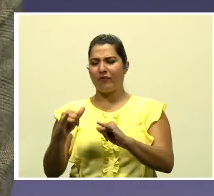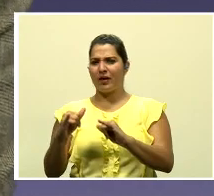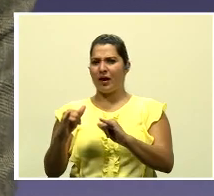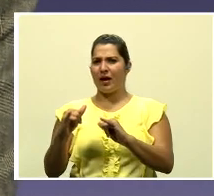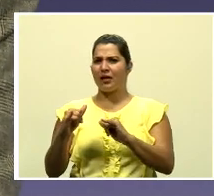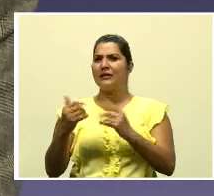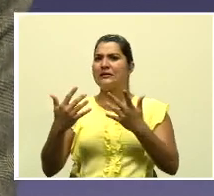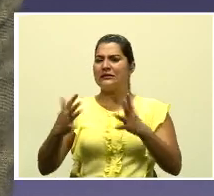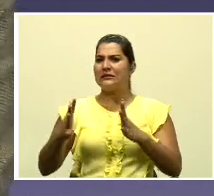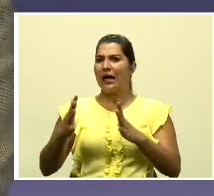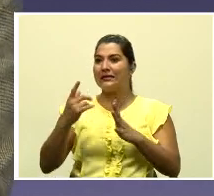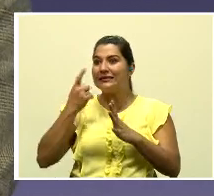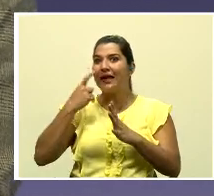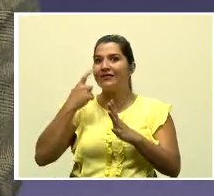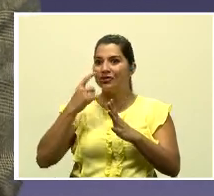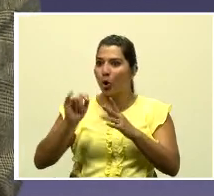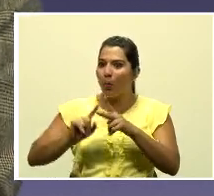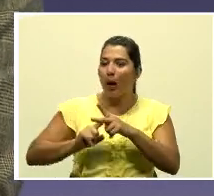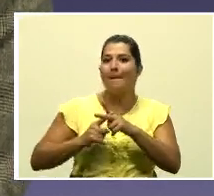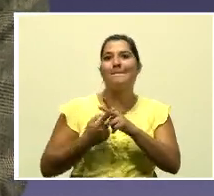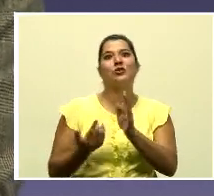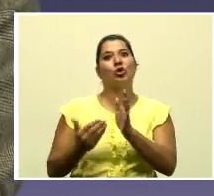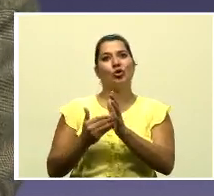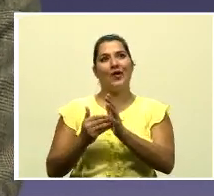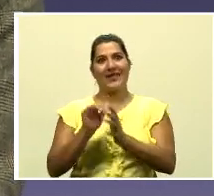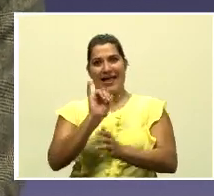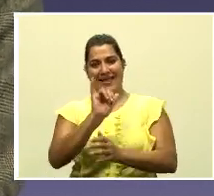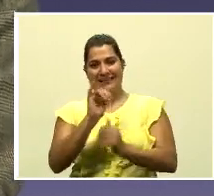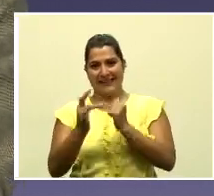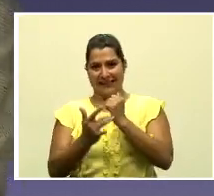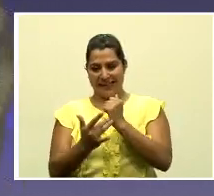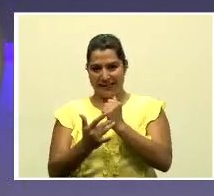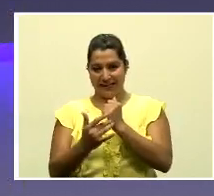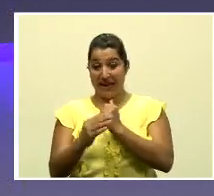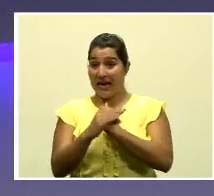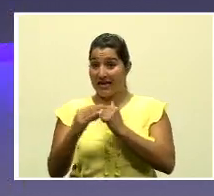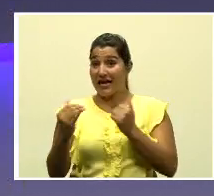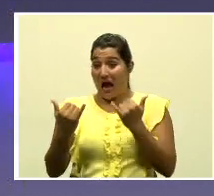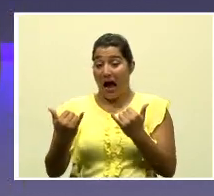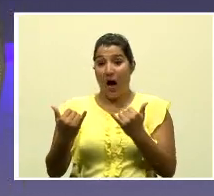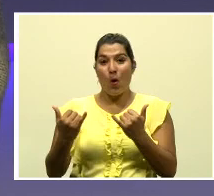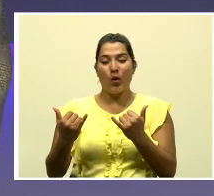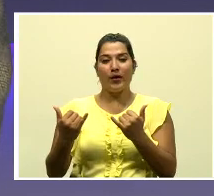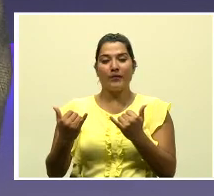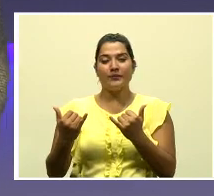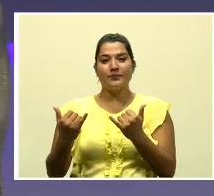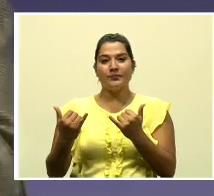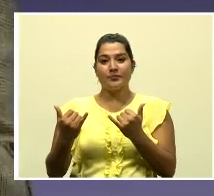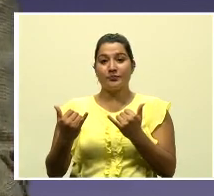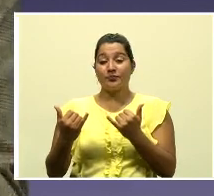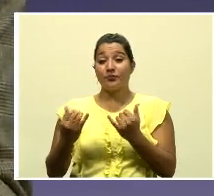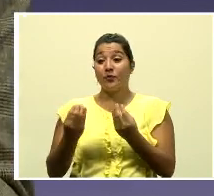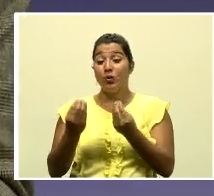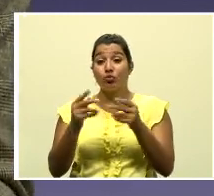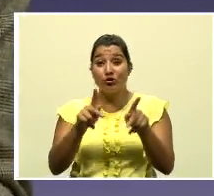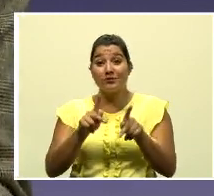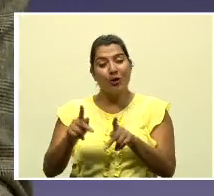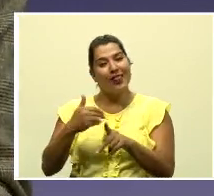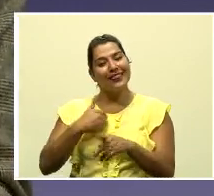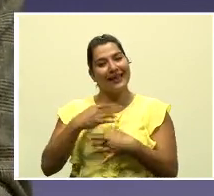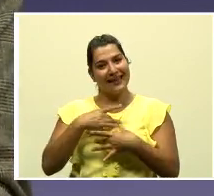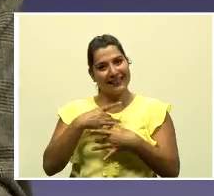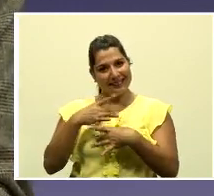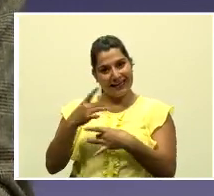se ha visto un renacer de esto. Y hay nuevas generaciones que son nativas digitales, pero que están muy